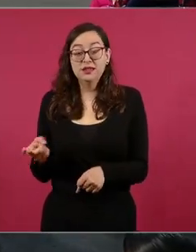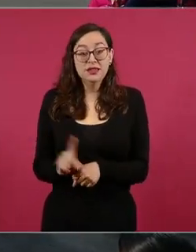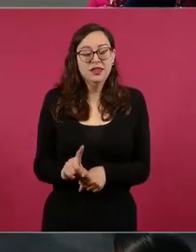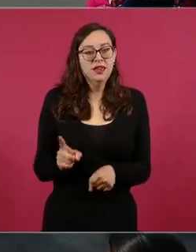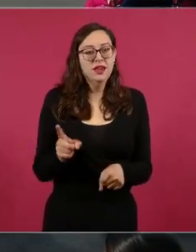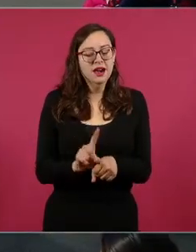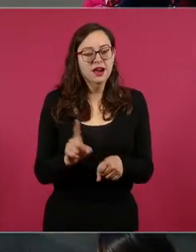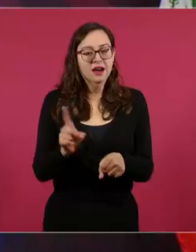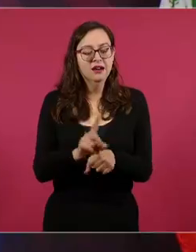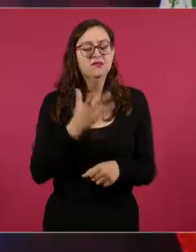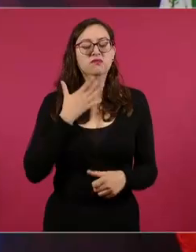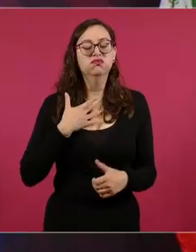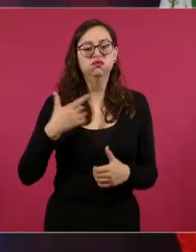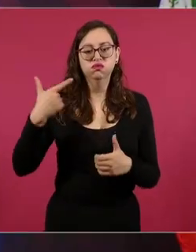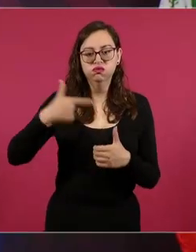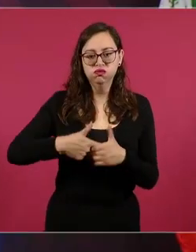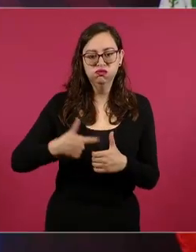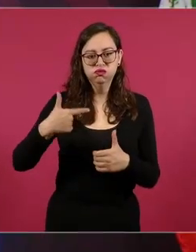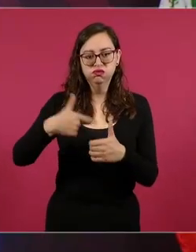de gasolinas.